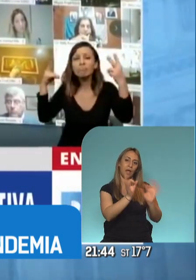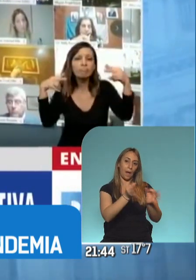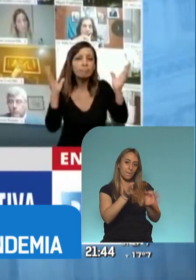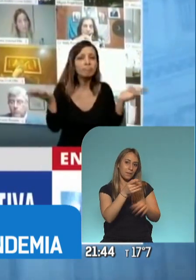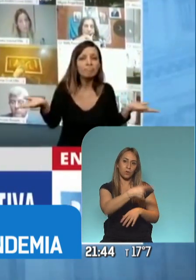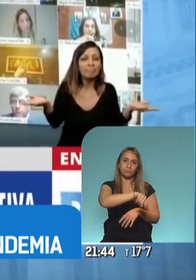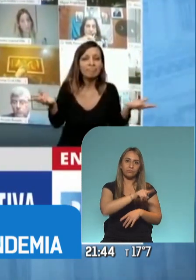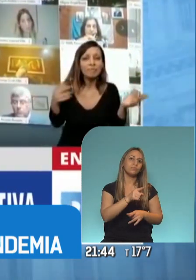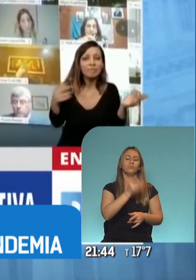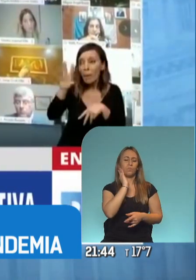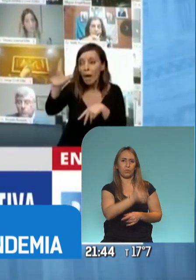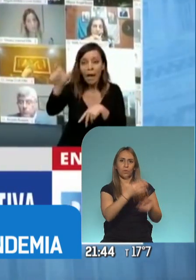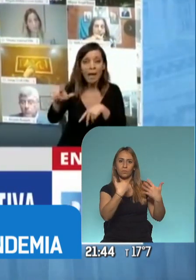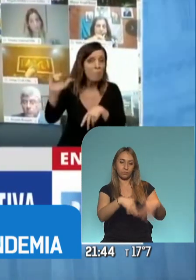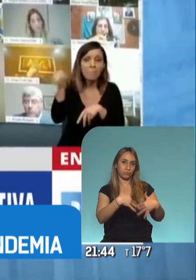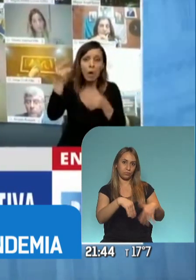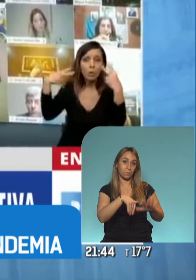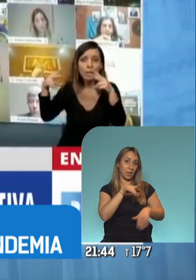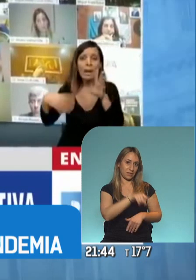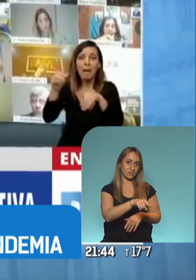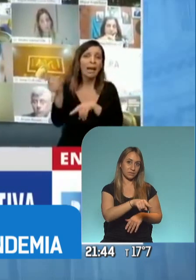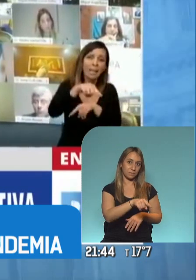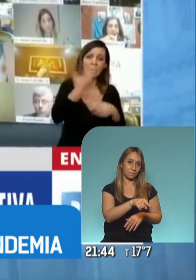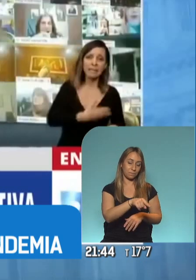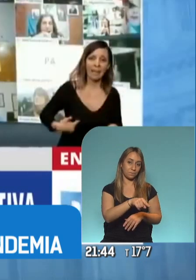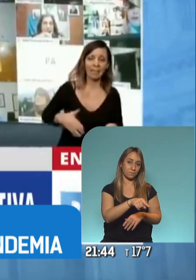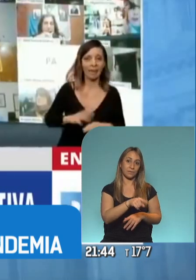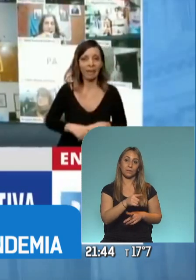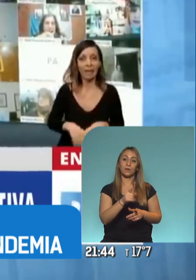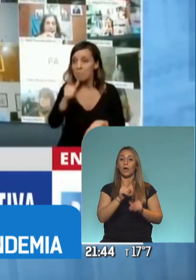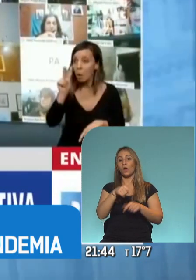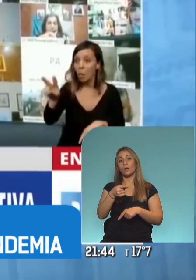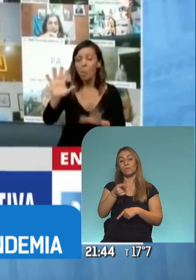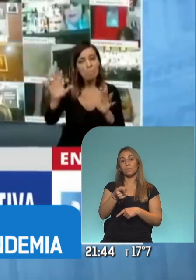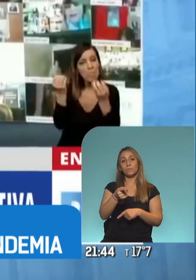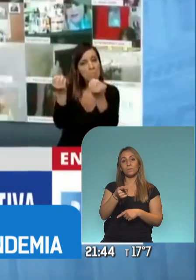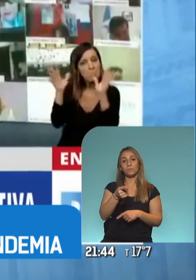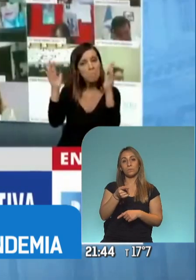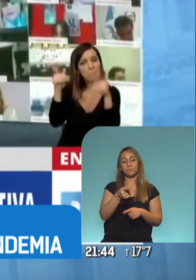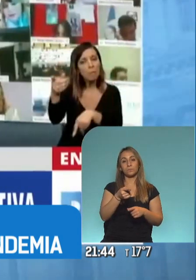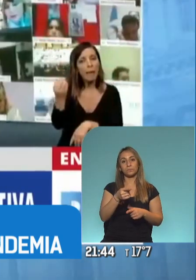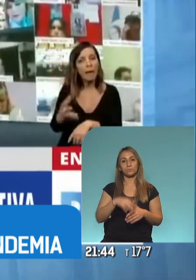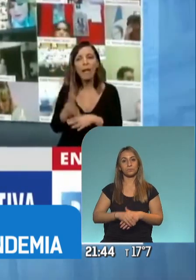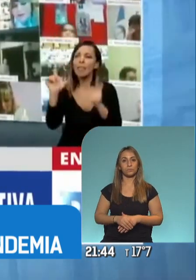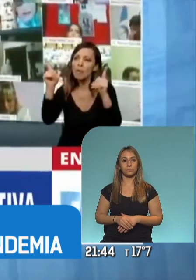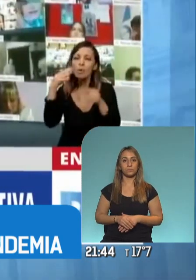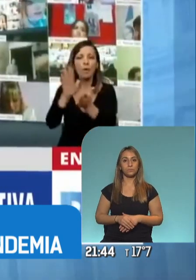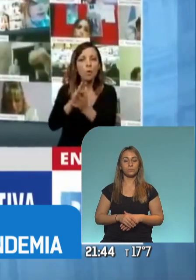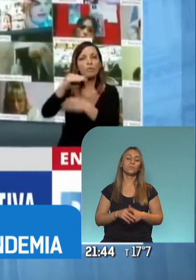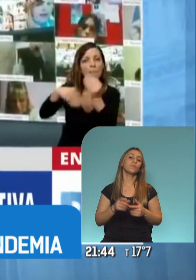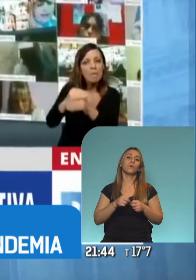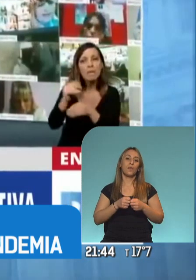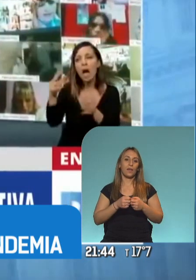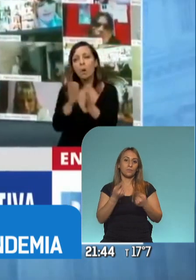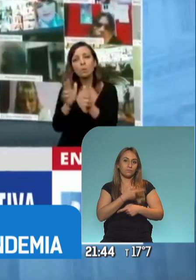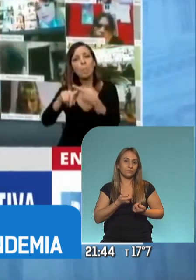más castigados hoy, justamente los que quedaron afuera de la cadena de inclusión por